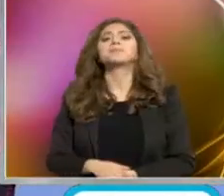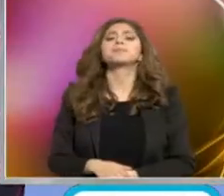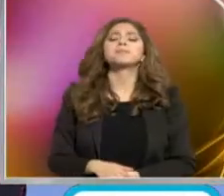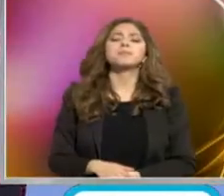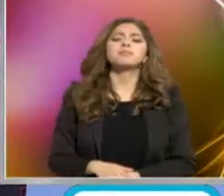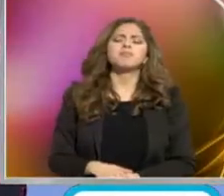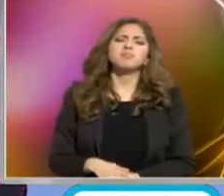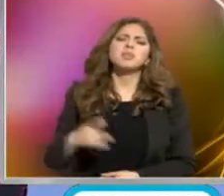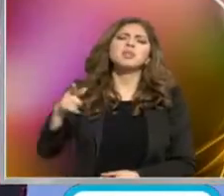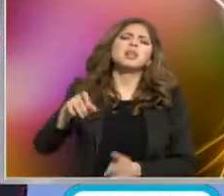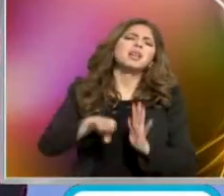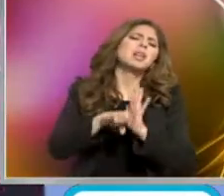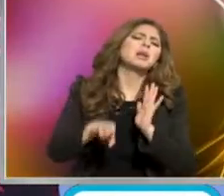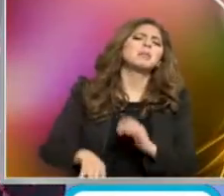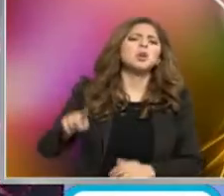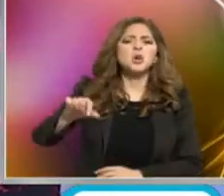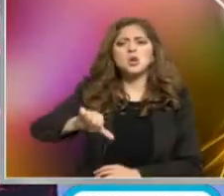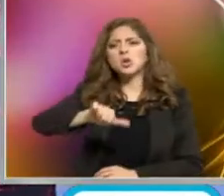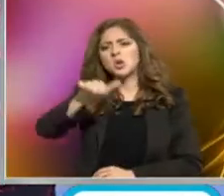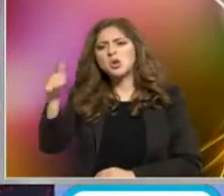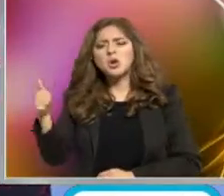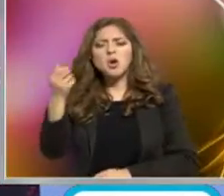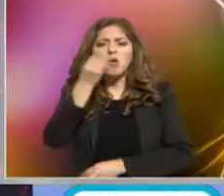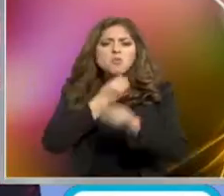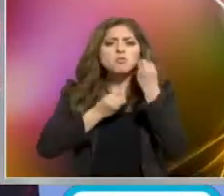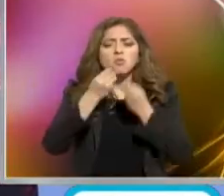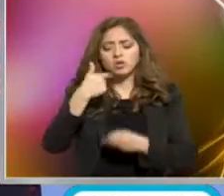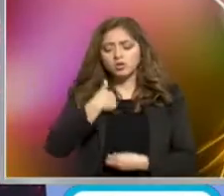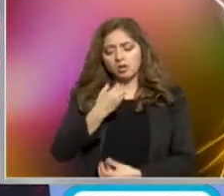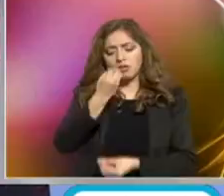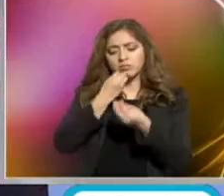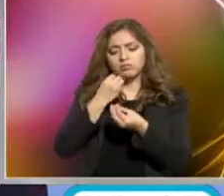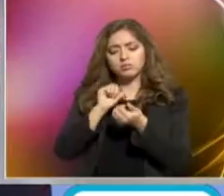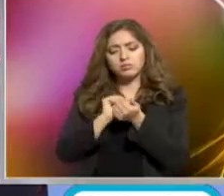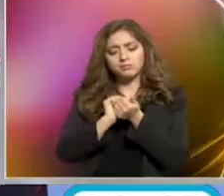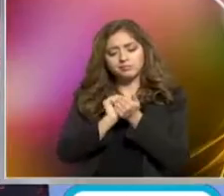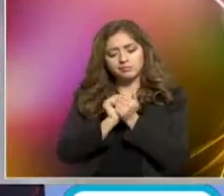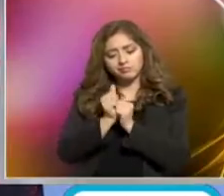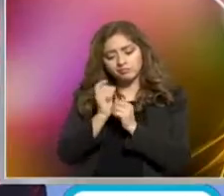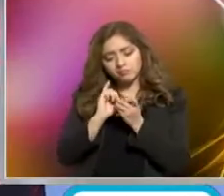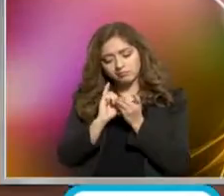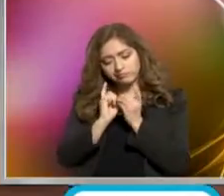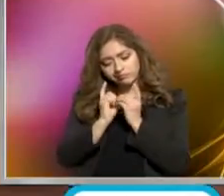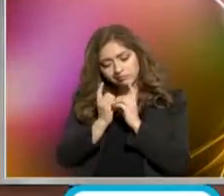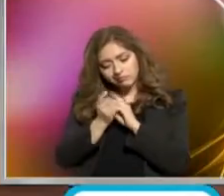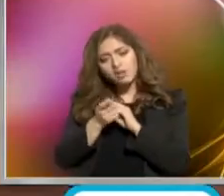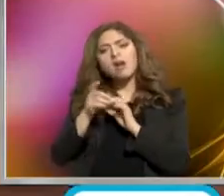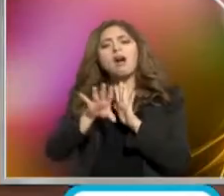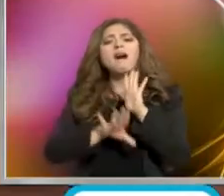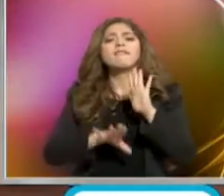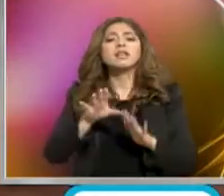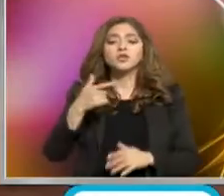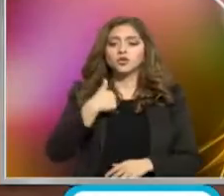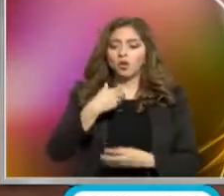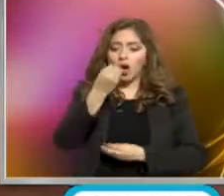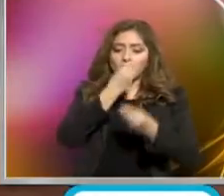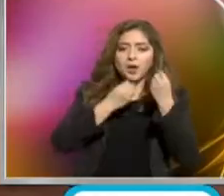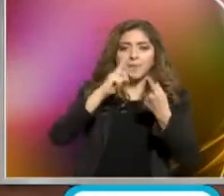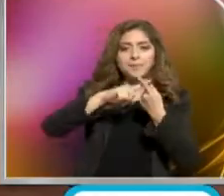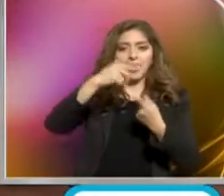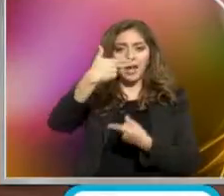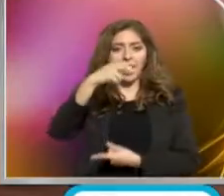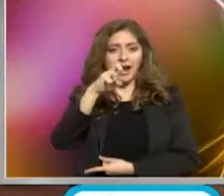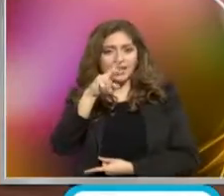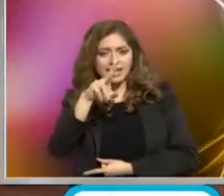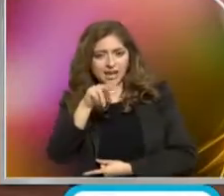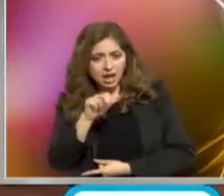el contrario entonces nos bajan el ánimo? Que creemos que saciar nuestra alimentación de repente con harinas, porque